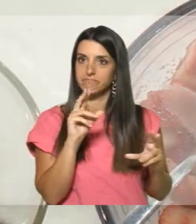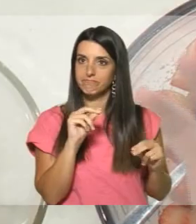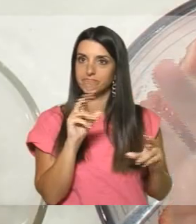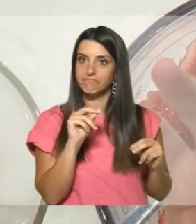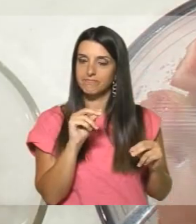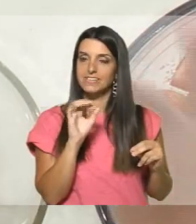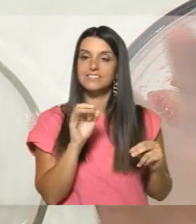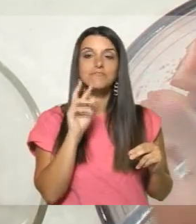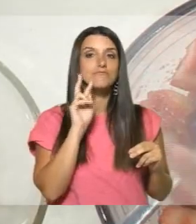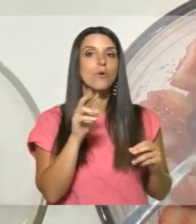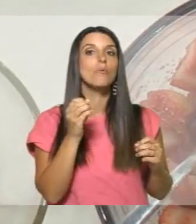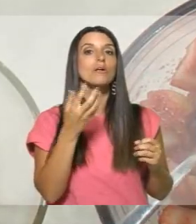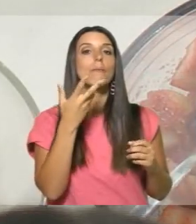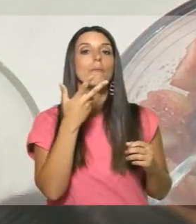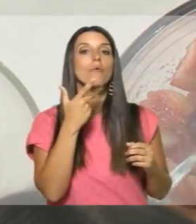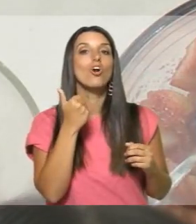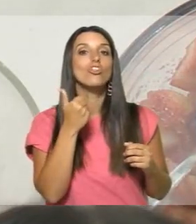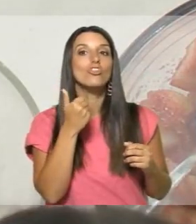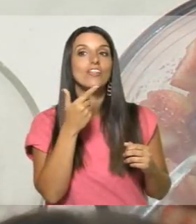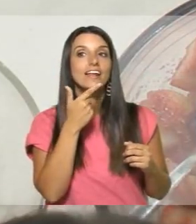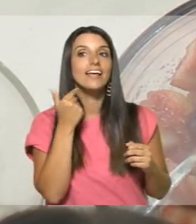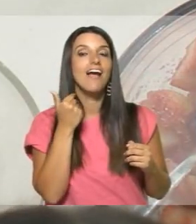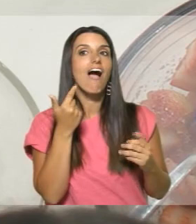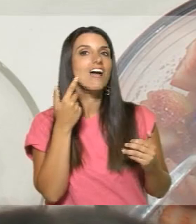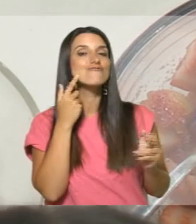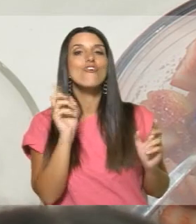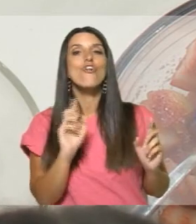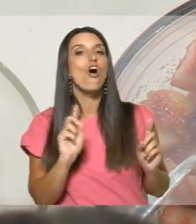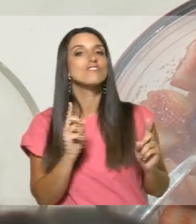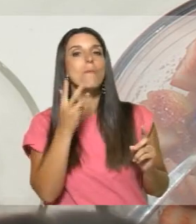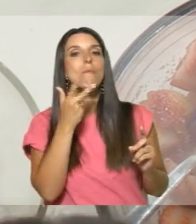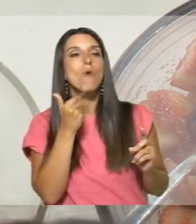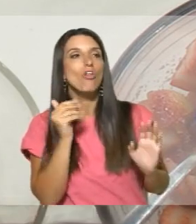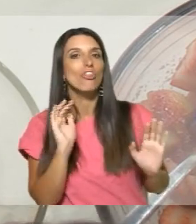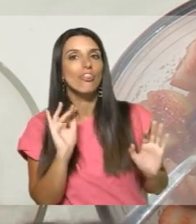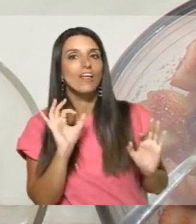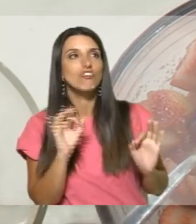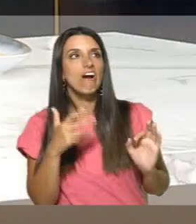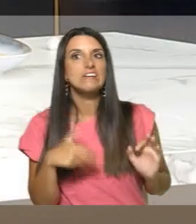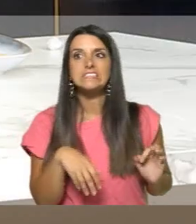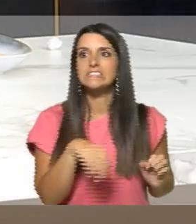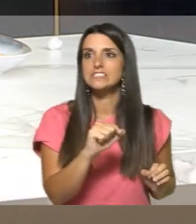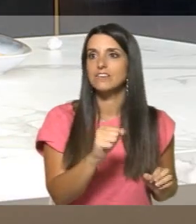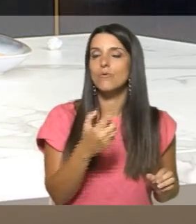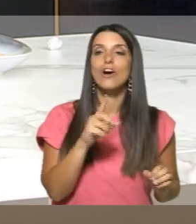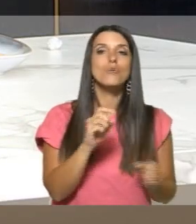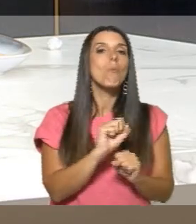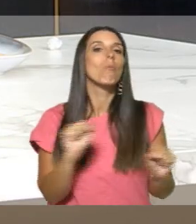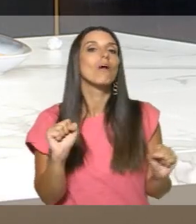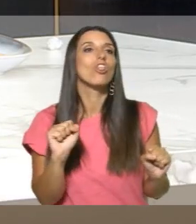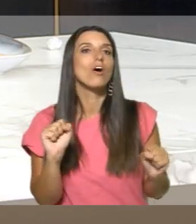Y te veo porque este es un postre para esto que decimos de que, ay, mira, yo no sé hacer postre, si me toca llevar el postre, ¿no? Entonces, ¿qué puedo